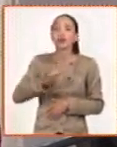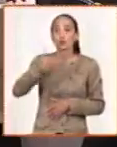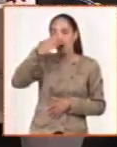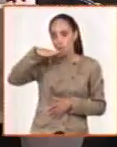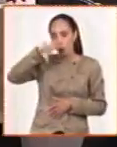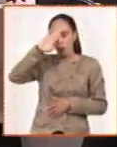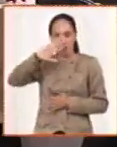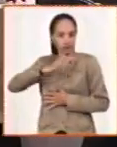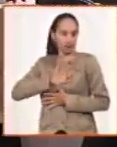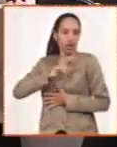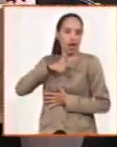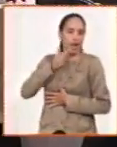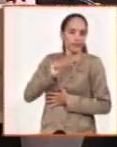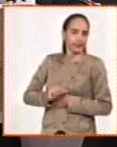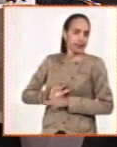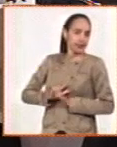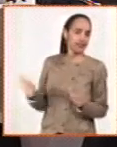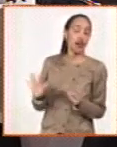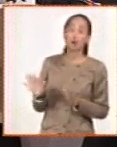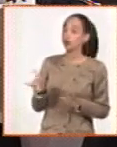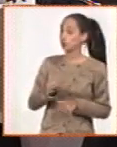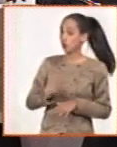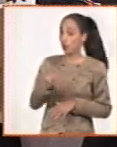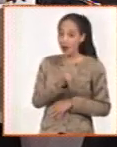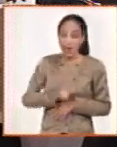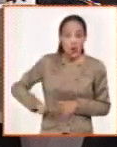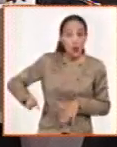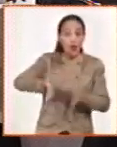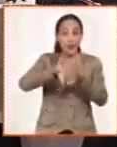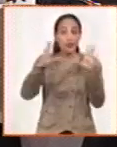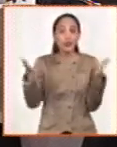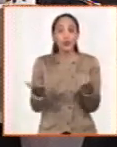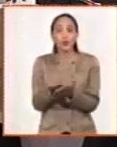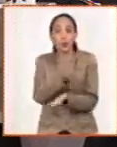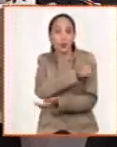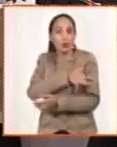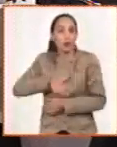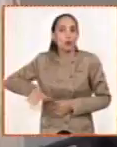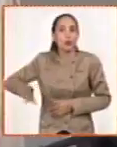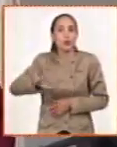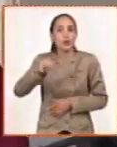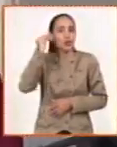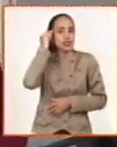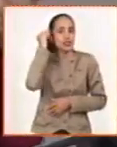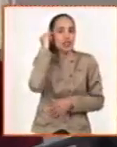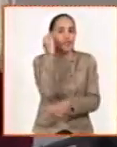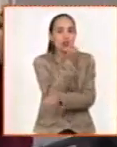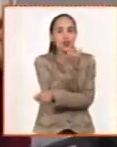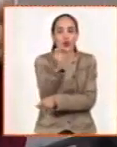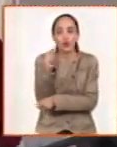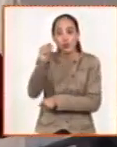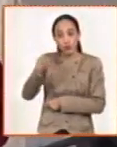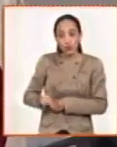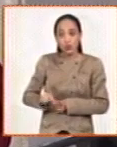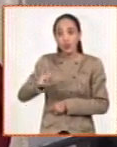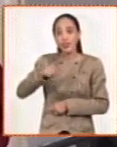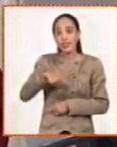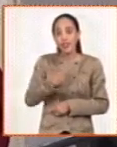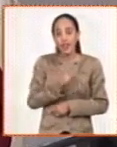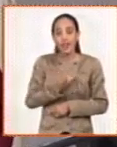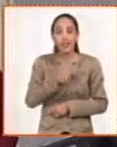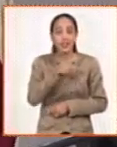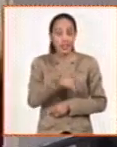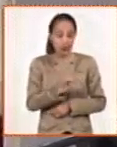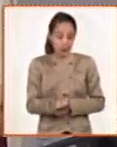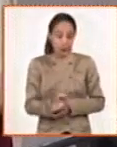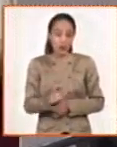artistas, es de todo el pueblo de Cuba. Eso lo saben bien los instructores de arte. Eso lo sabemos los instructores de arte que están cumpliendo en medio de la